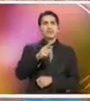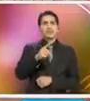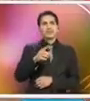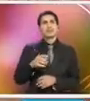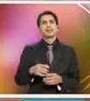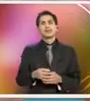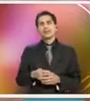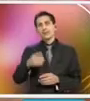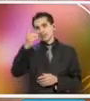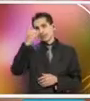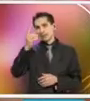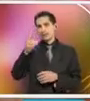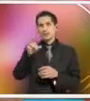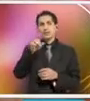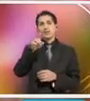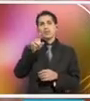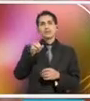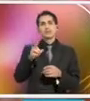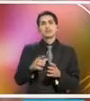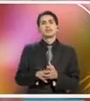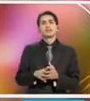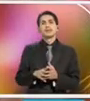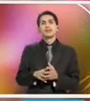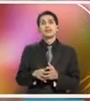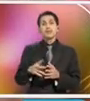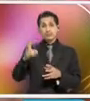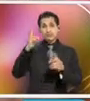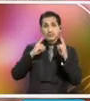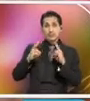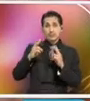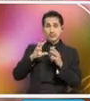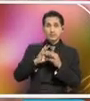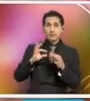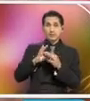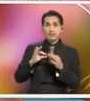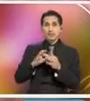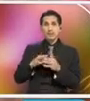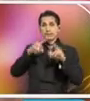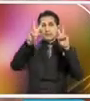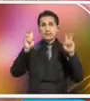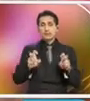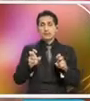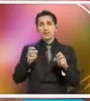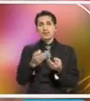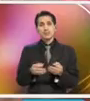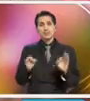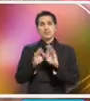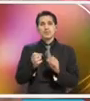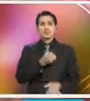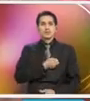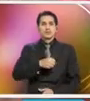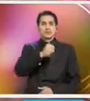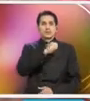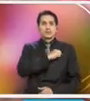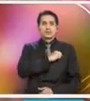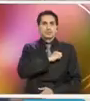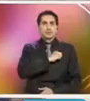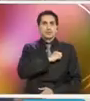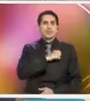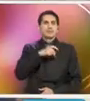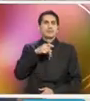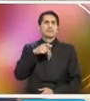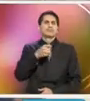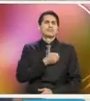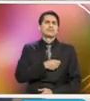soy director de desarrollo. Director de desarrollo. Y gracias por la invitación y contentos de platicar de un tema muy importante que es la salud. Es la salud